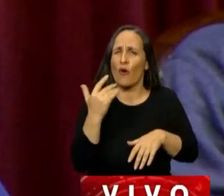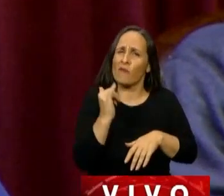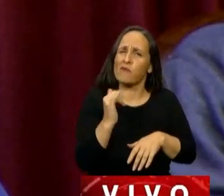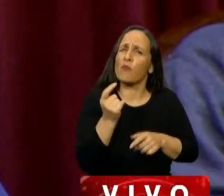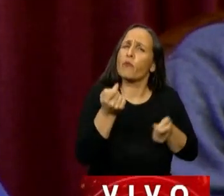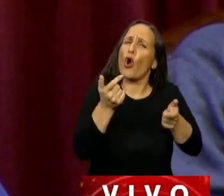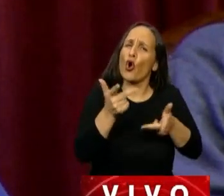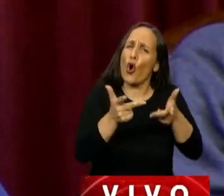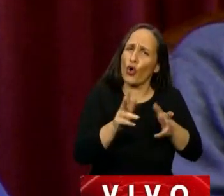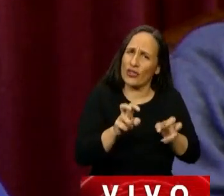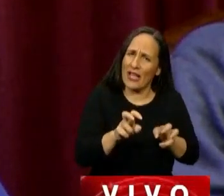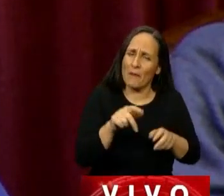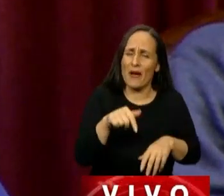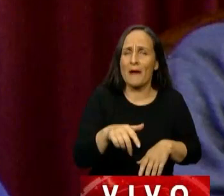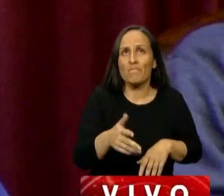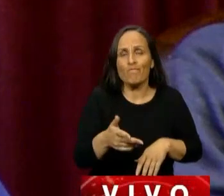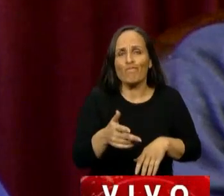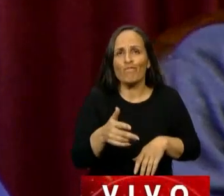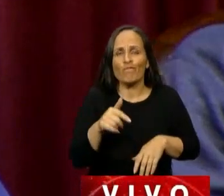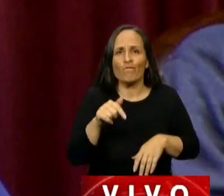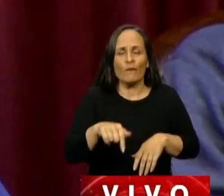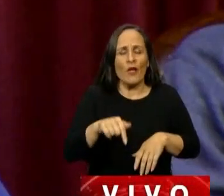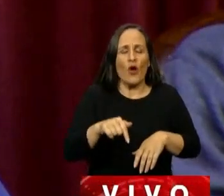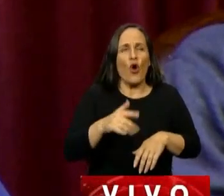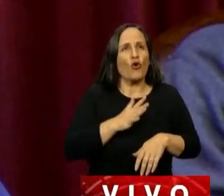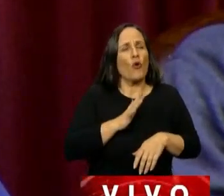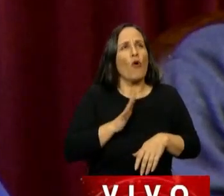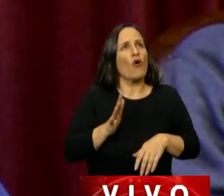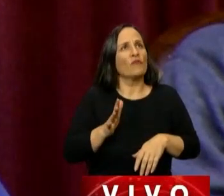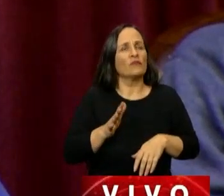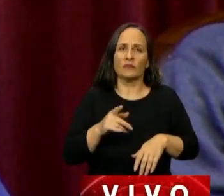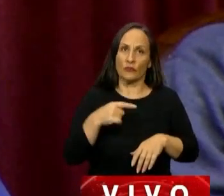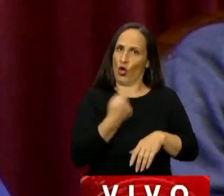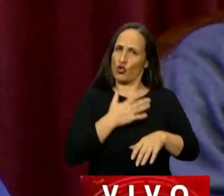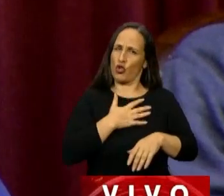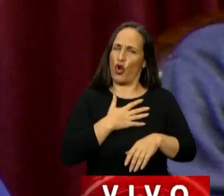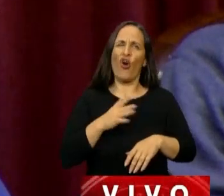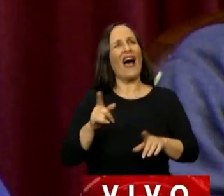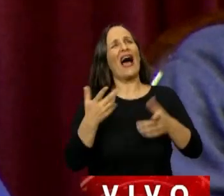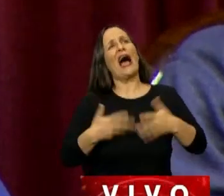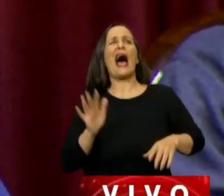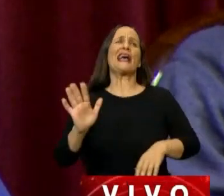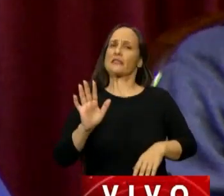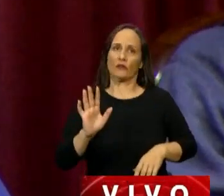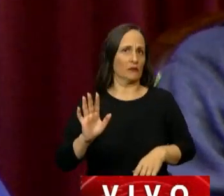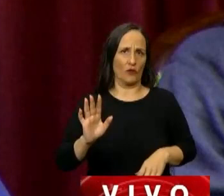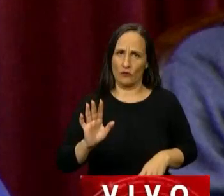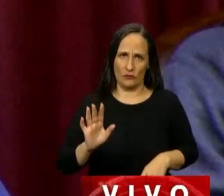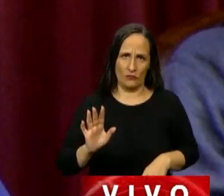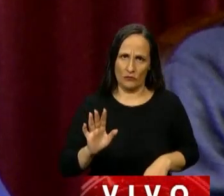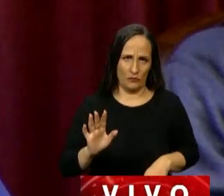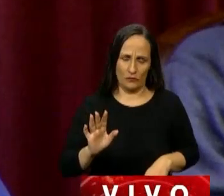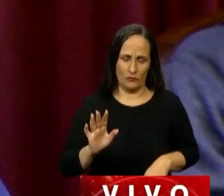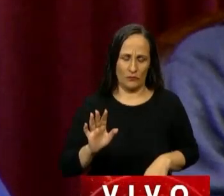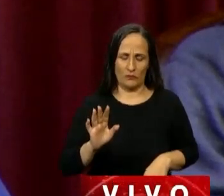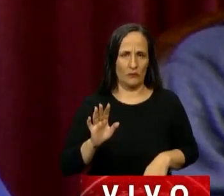poco, ¿no? Y que es algo que nosotros nos negamos a naturalizar, que es el